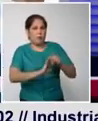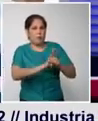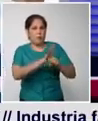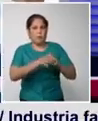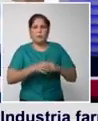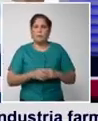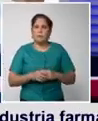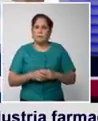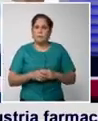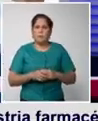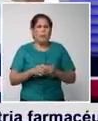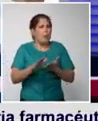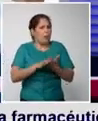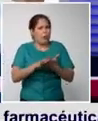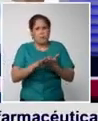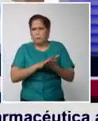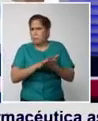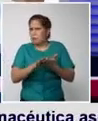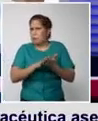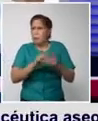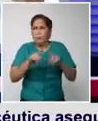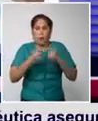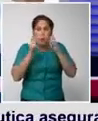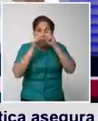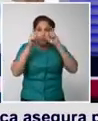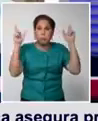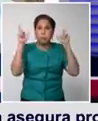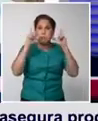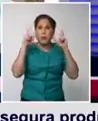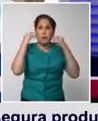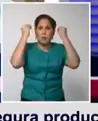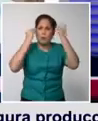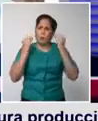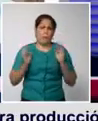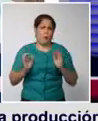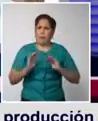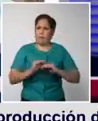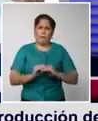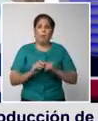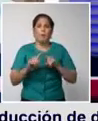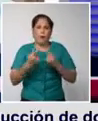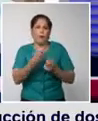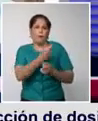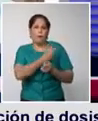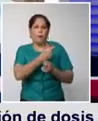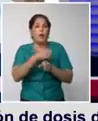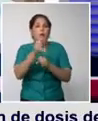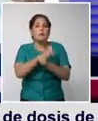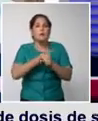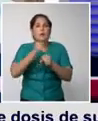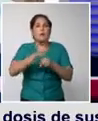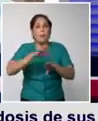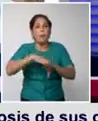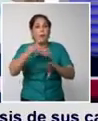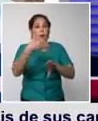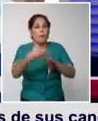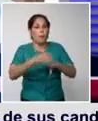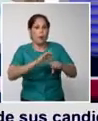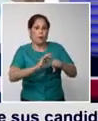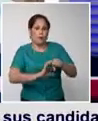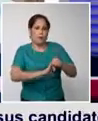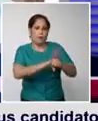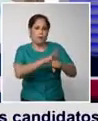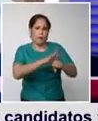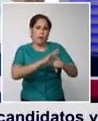le sucede nada, no hay por qué preocuparse. Hay vacunas que se utilizan después de haber